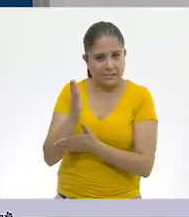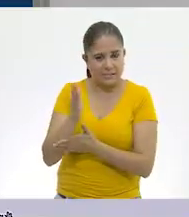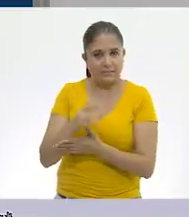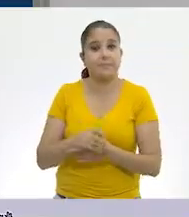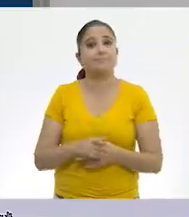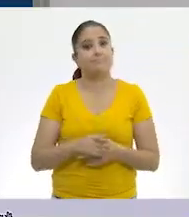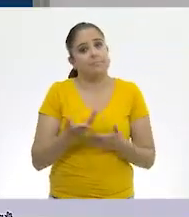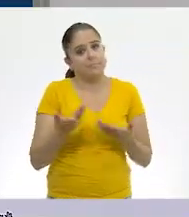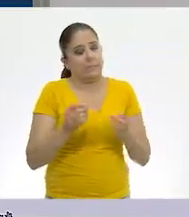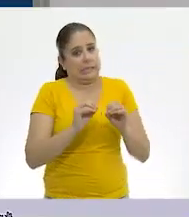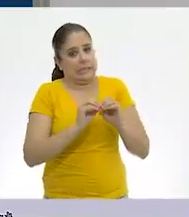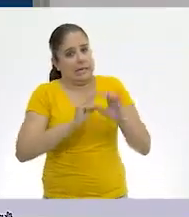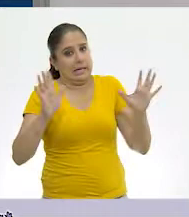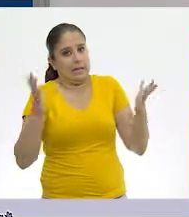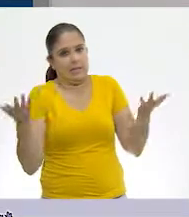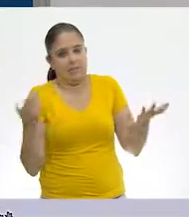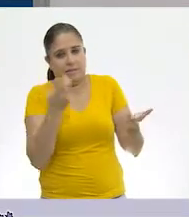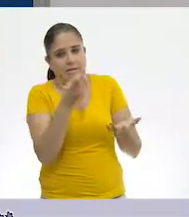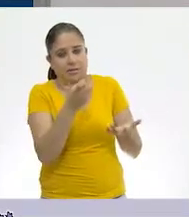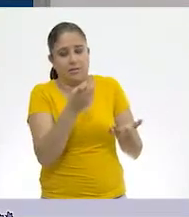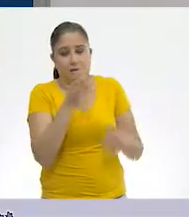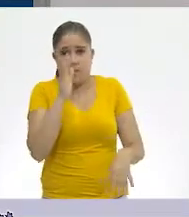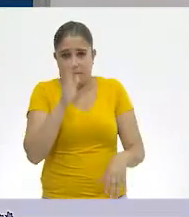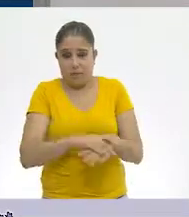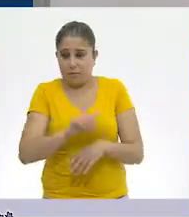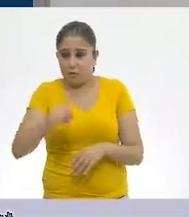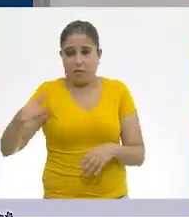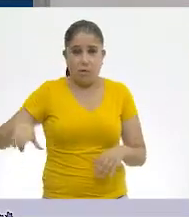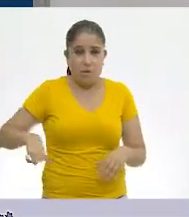Claro, pues quizás más que cualquier otro